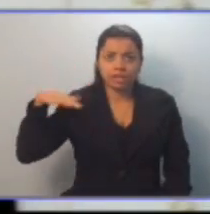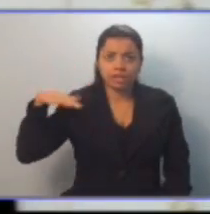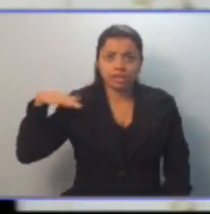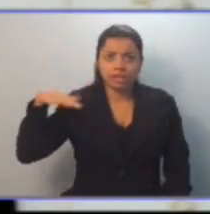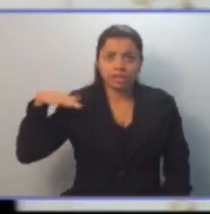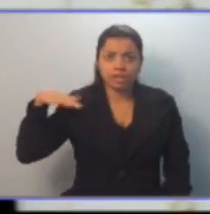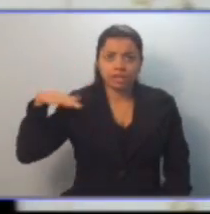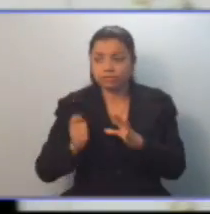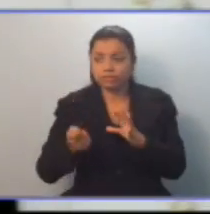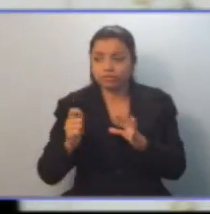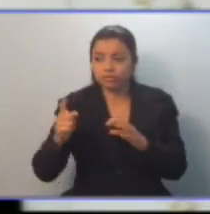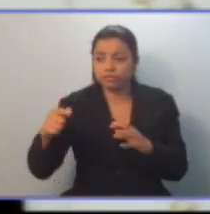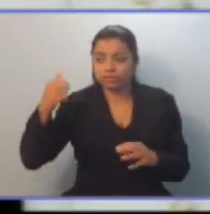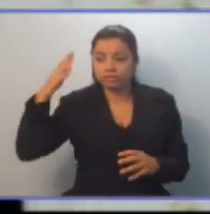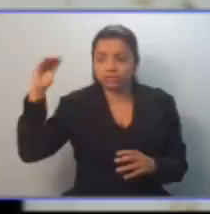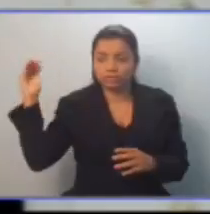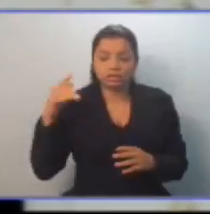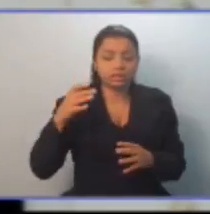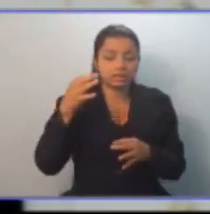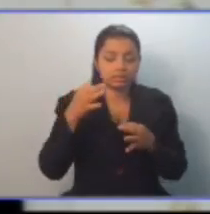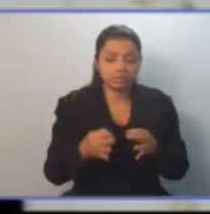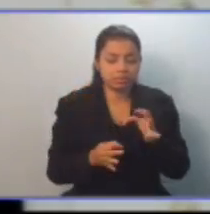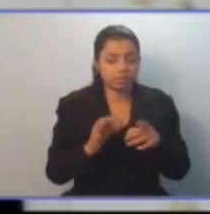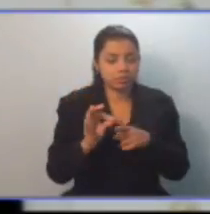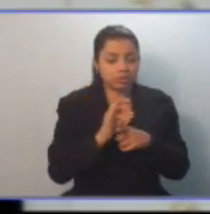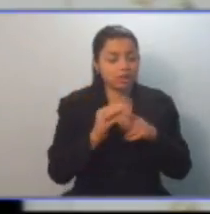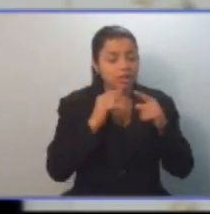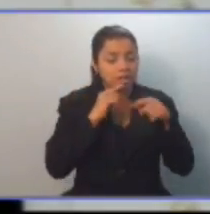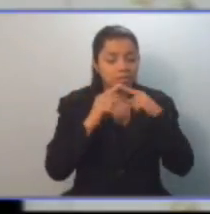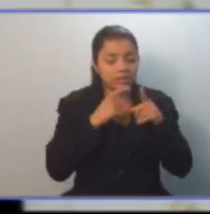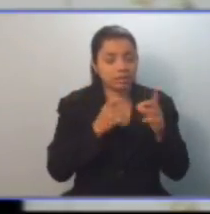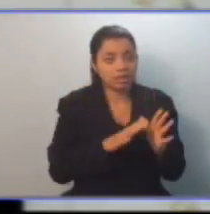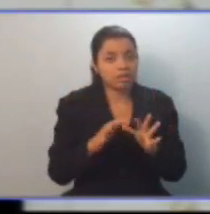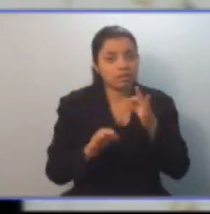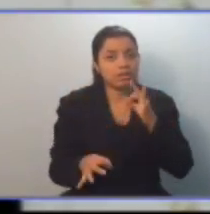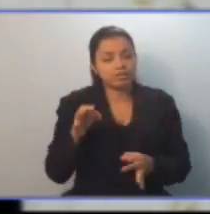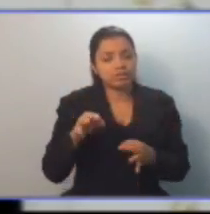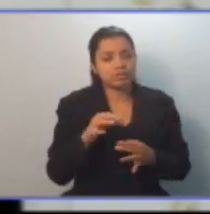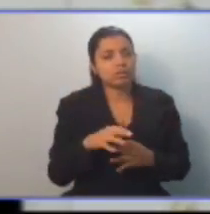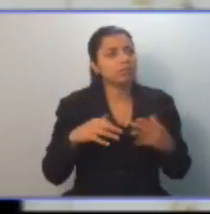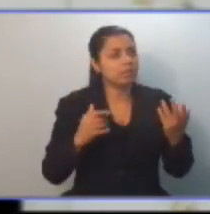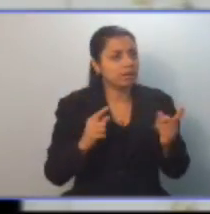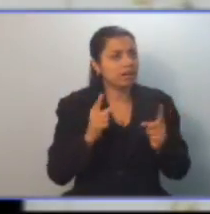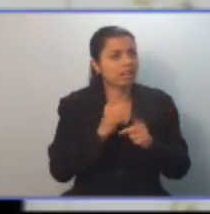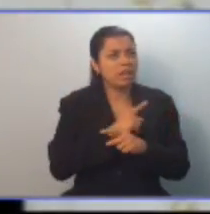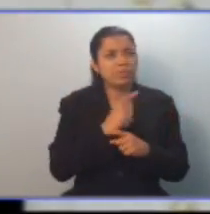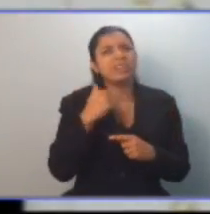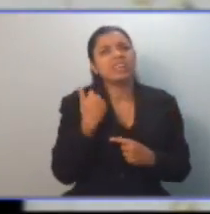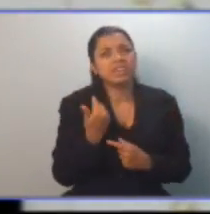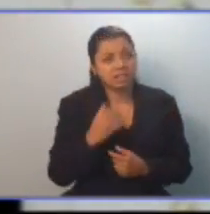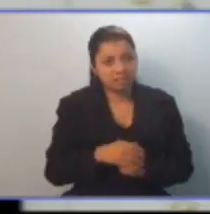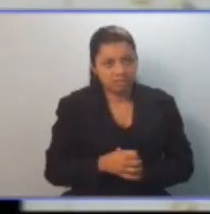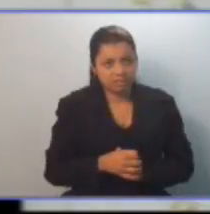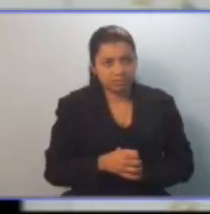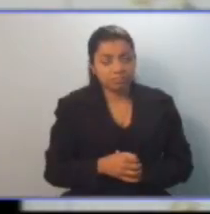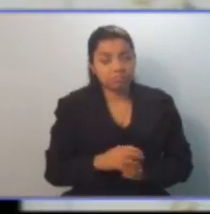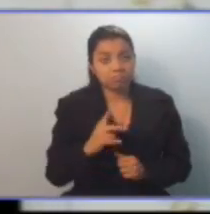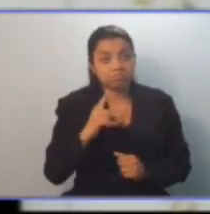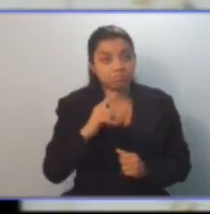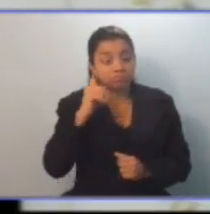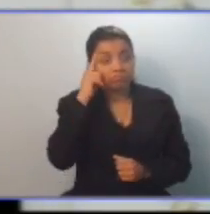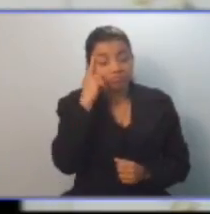tribunales constitucionales en otros países y las funciones administrativas que tiene el órgano judicial para ver qué cambios se puede hacer. Pensando, también